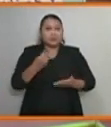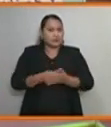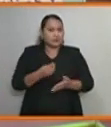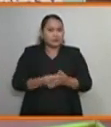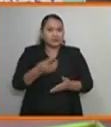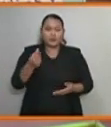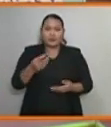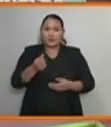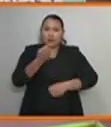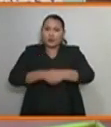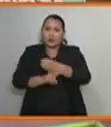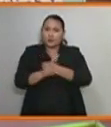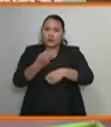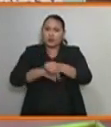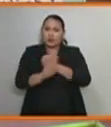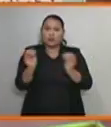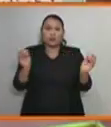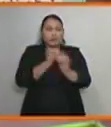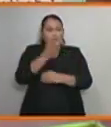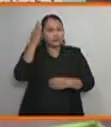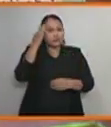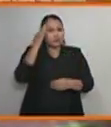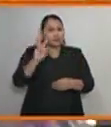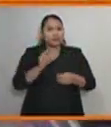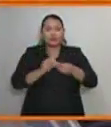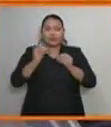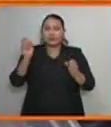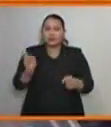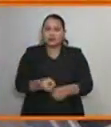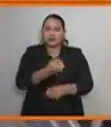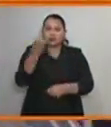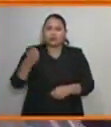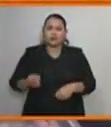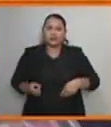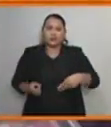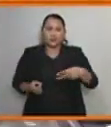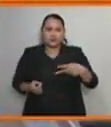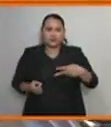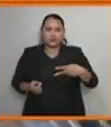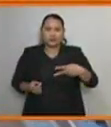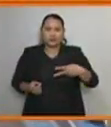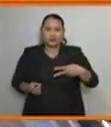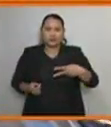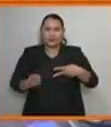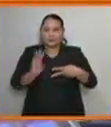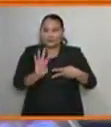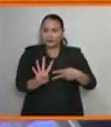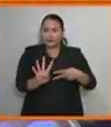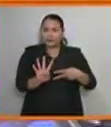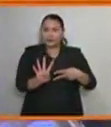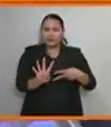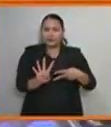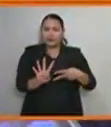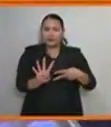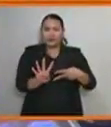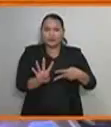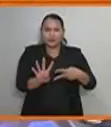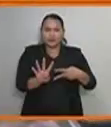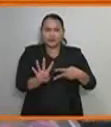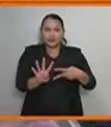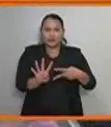con premiados y premiados Knicks. Conozcamos el primer número seleccionado, primer dígito. 4, siguiente dígito.